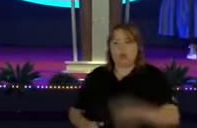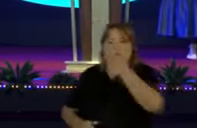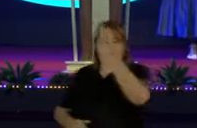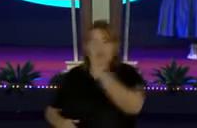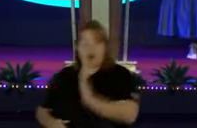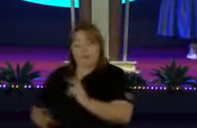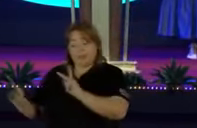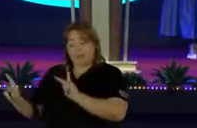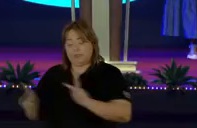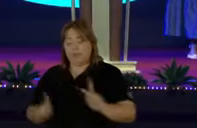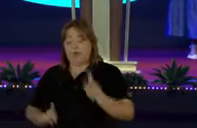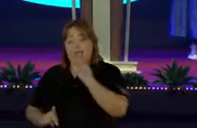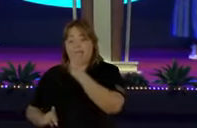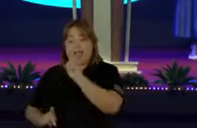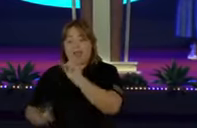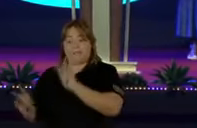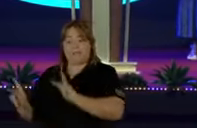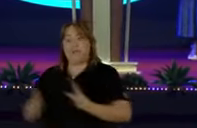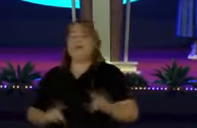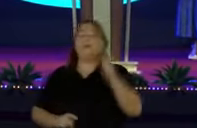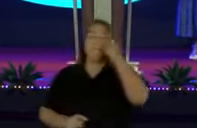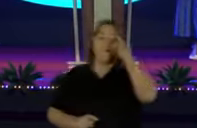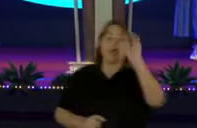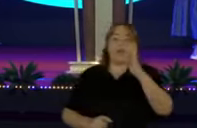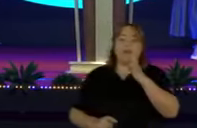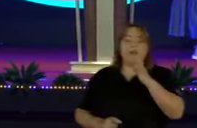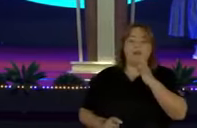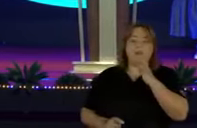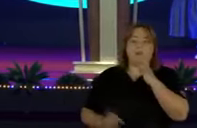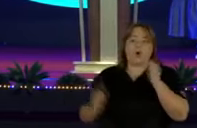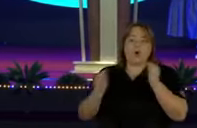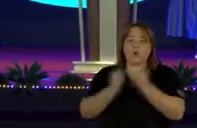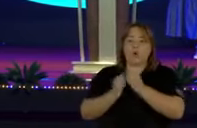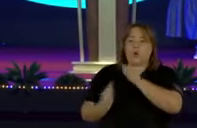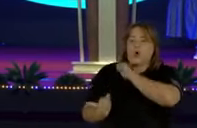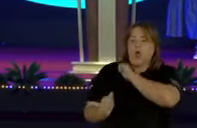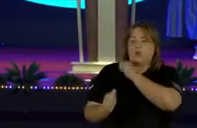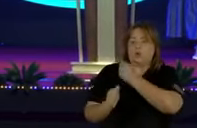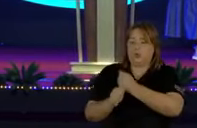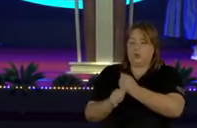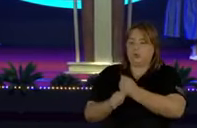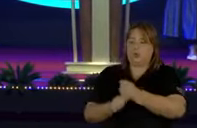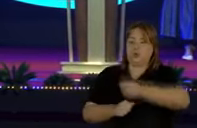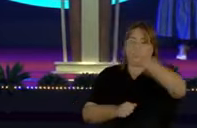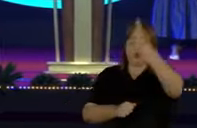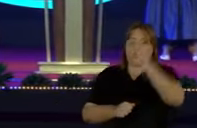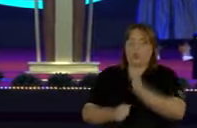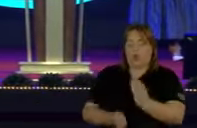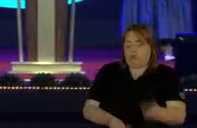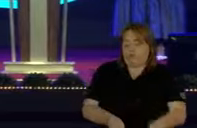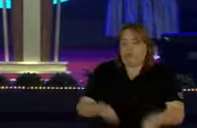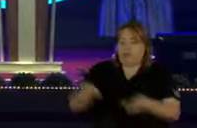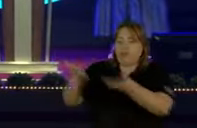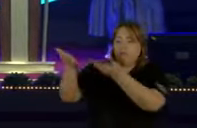ahora para hablar con la autoridad que Dios ha delegado en él. Los bendigo.